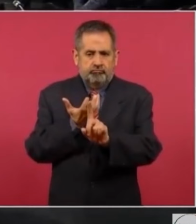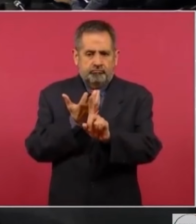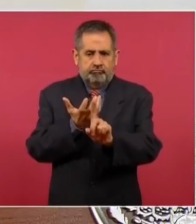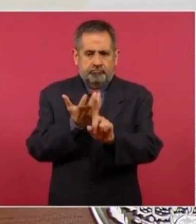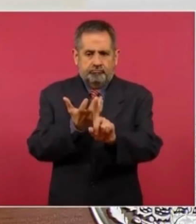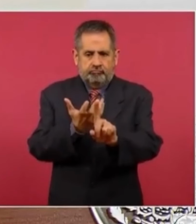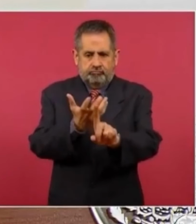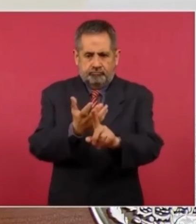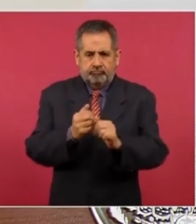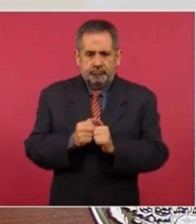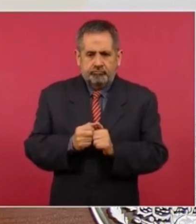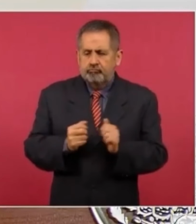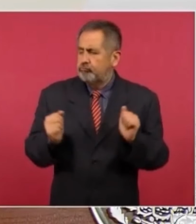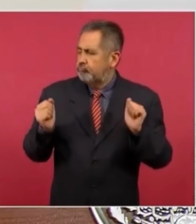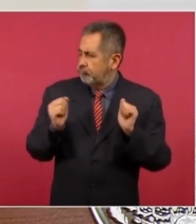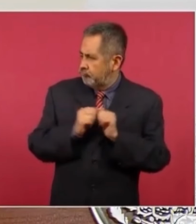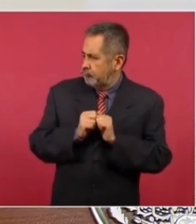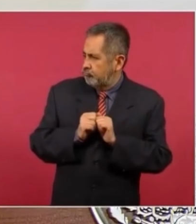con